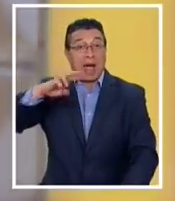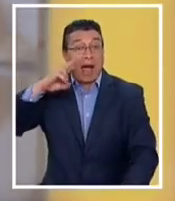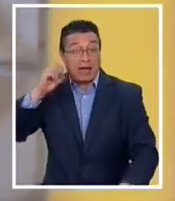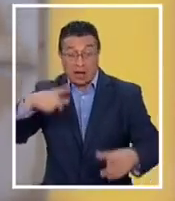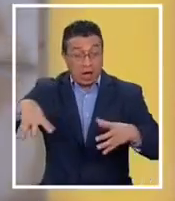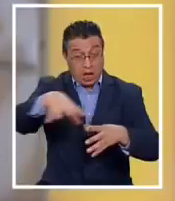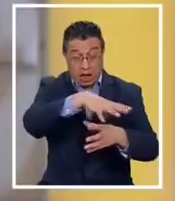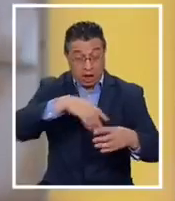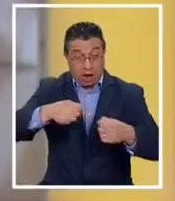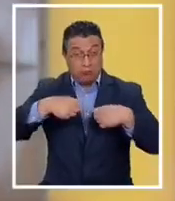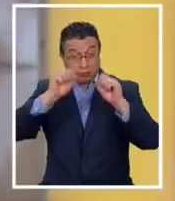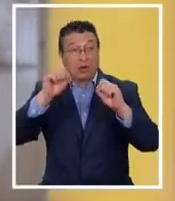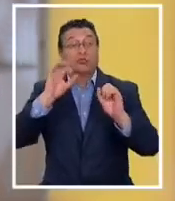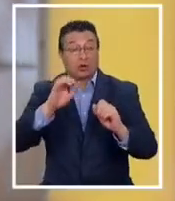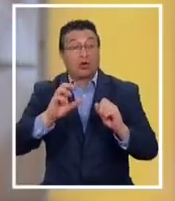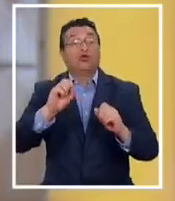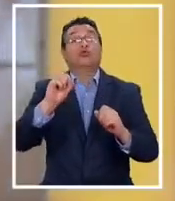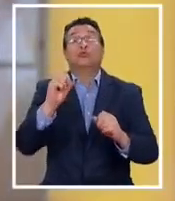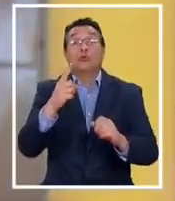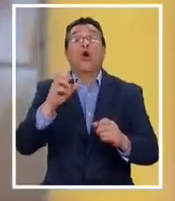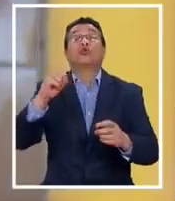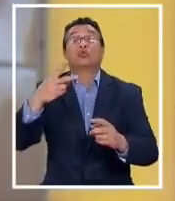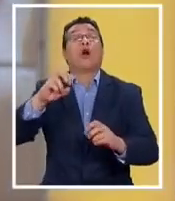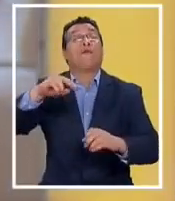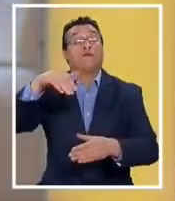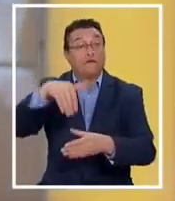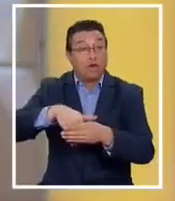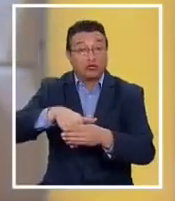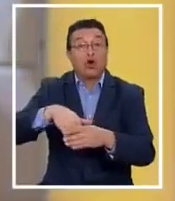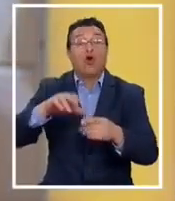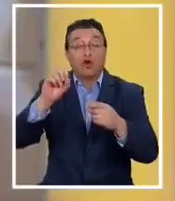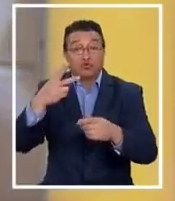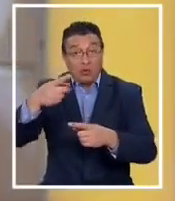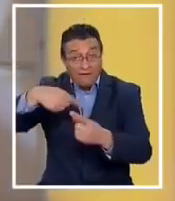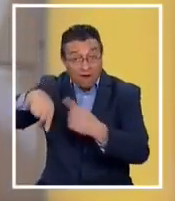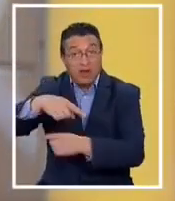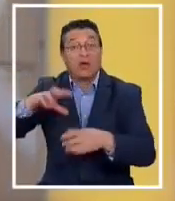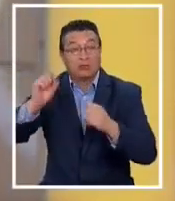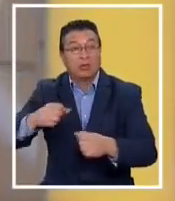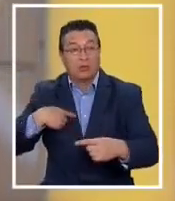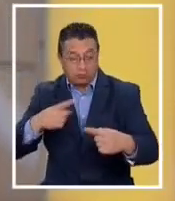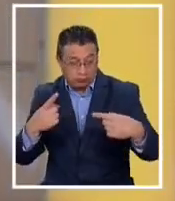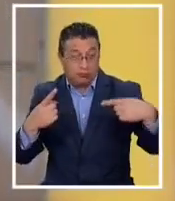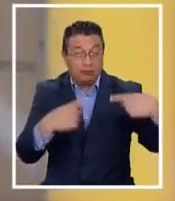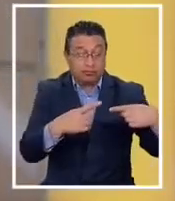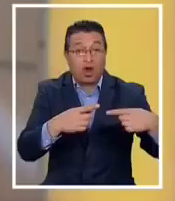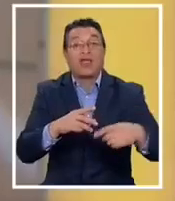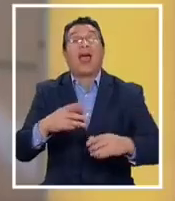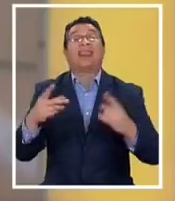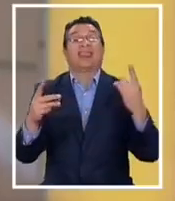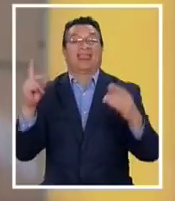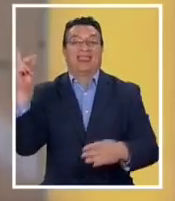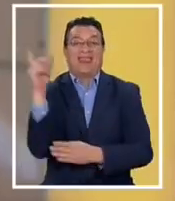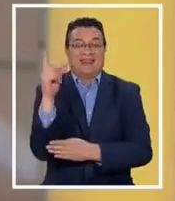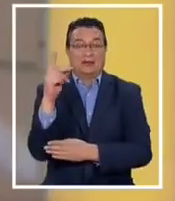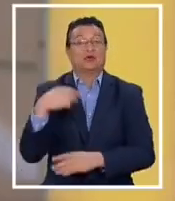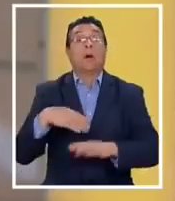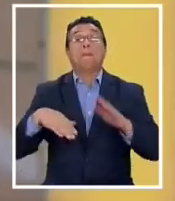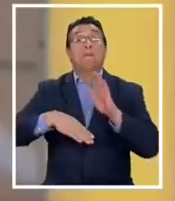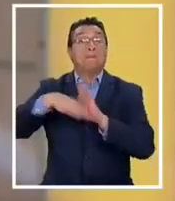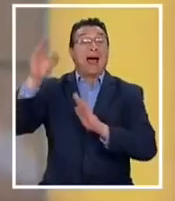primarias en la primera vuelta en segunda vuelta votaría porque en frente a la derecha porque para mí lo más inaceptable